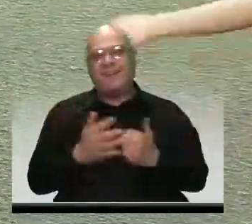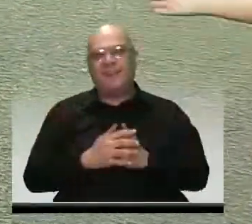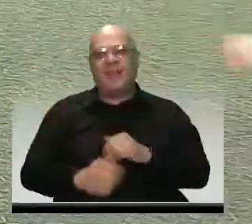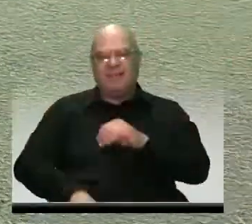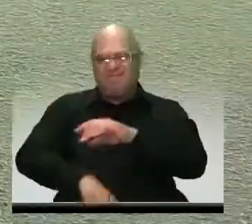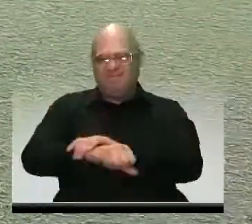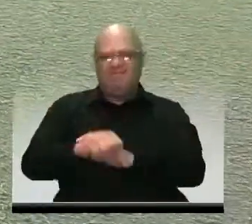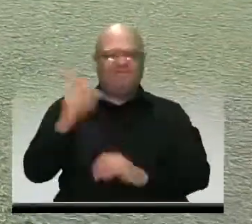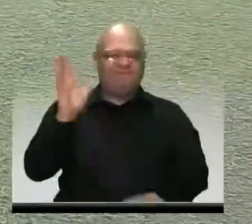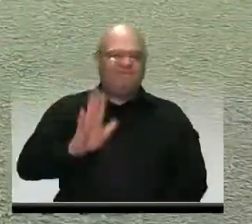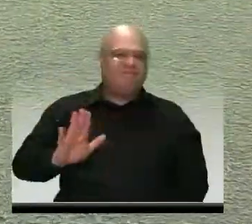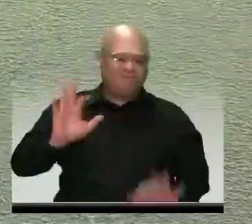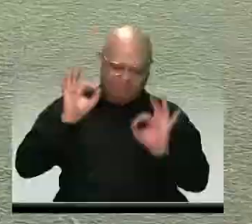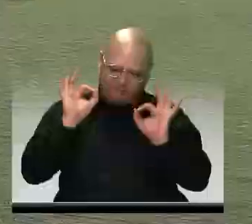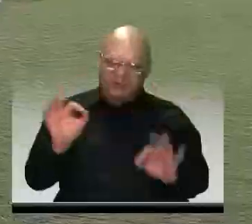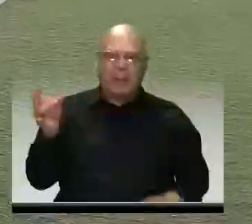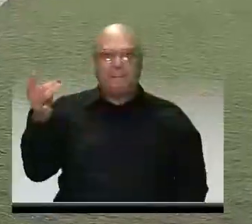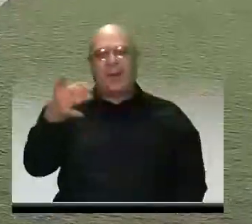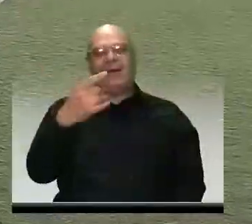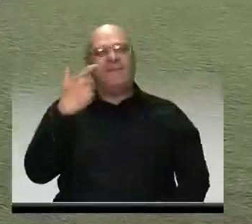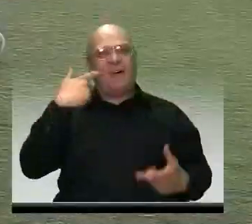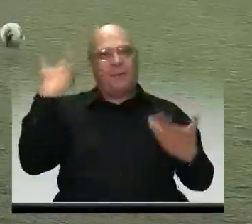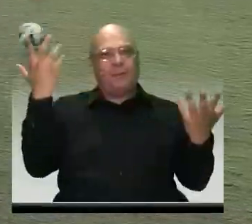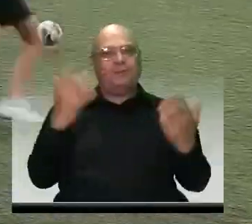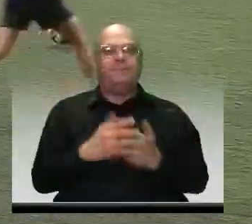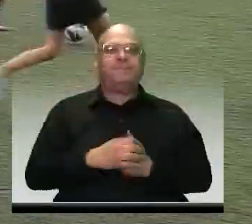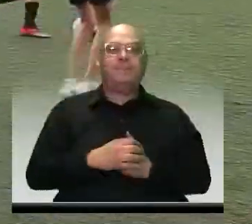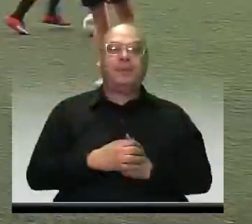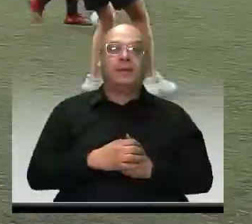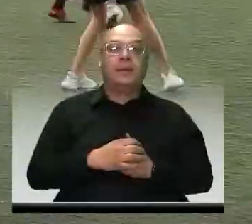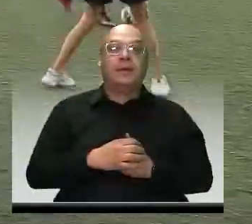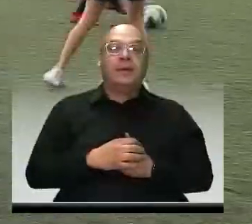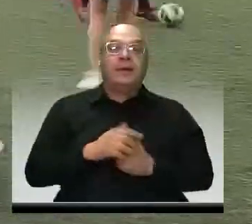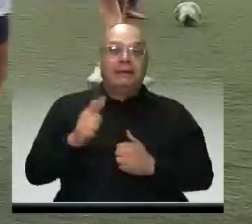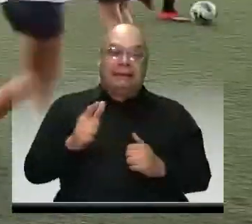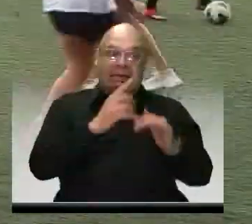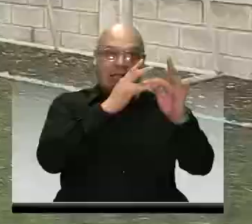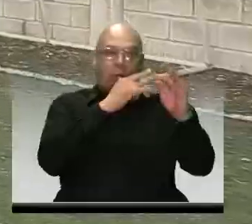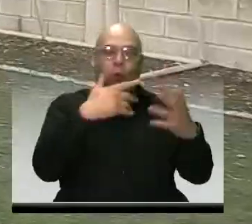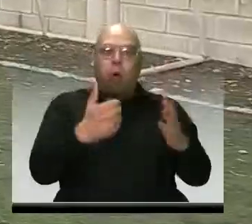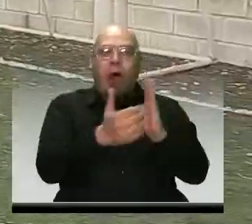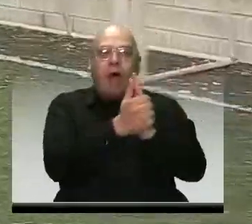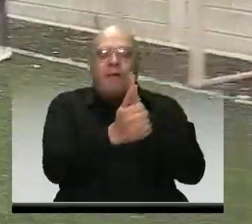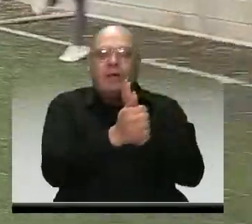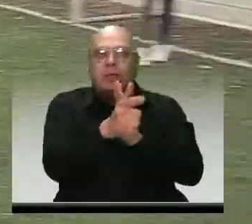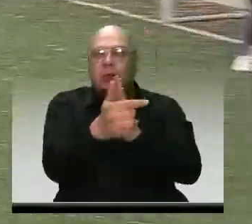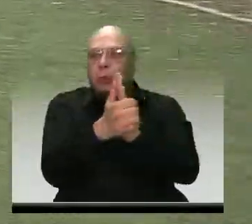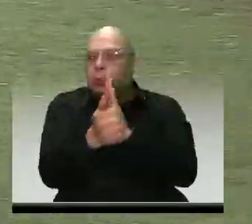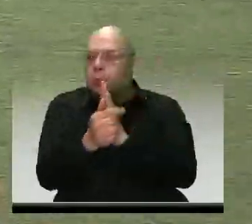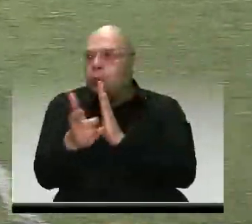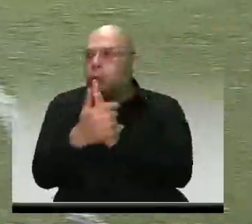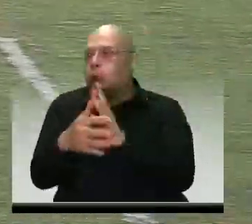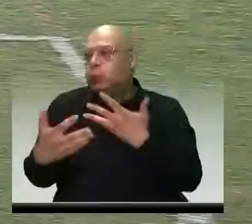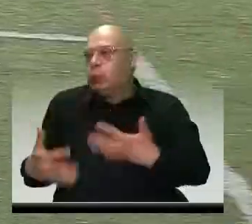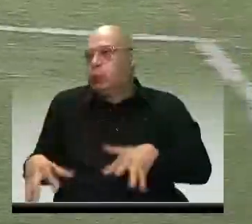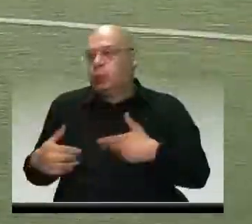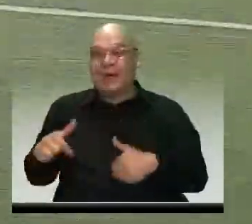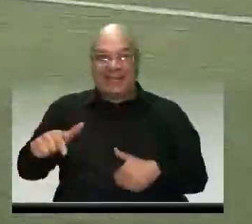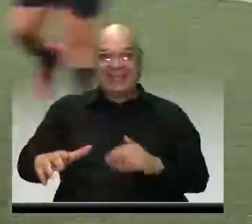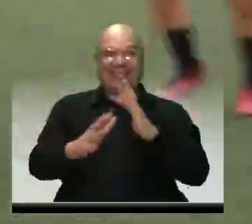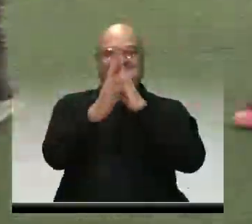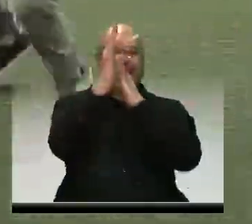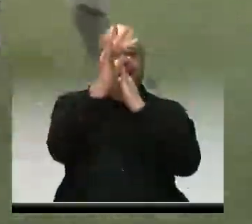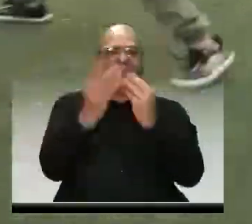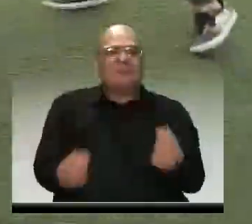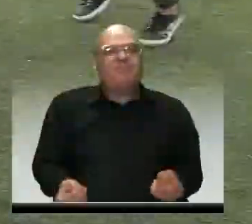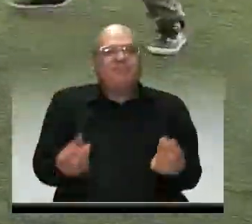reconocida. Itagüí es una cantera de talentos y es así como la ciudad continúa fortaleciendo la educación